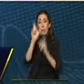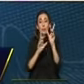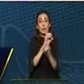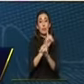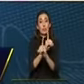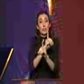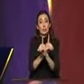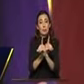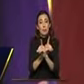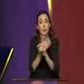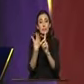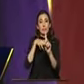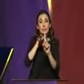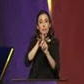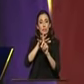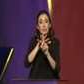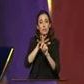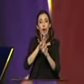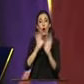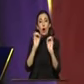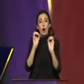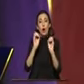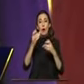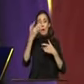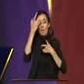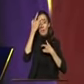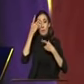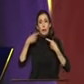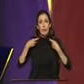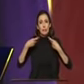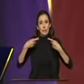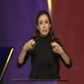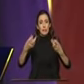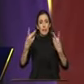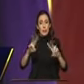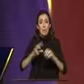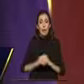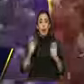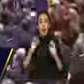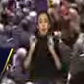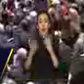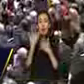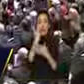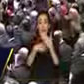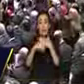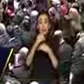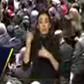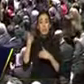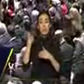discapacidad que tienen enfermedades catastróficas y privados de libertad.